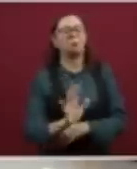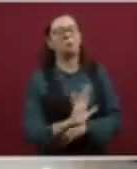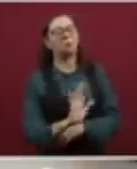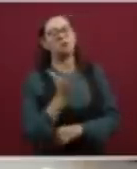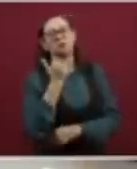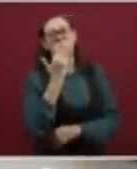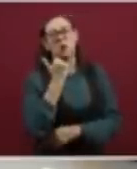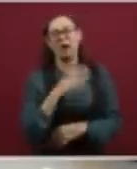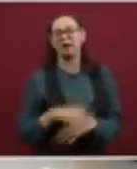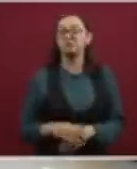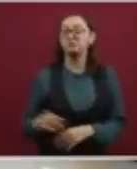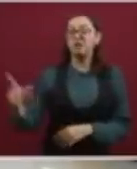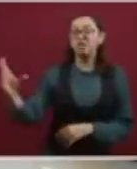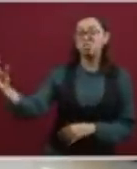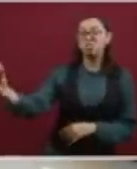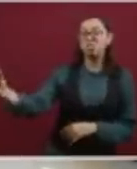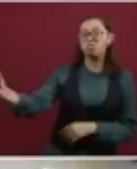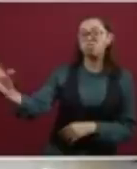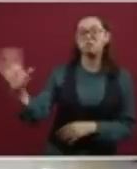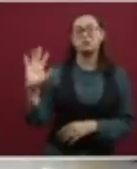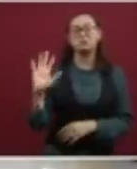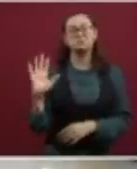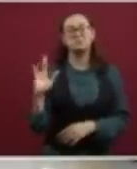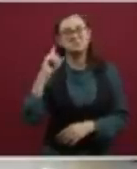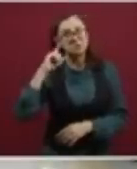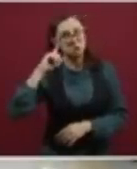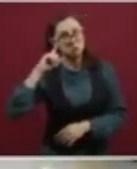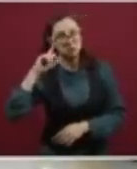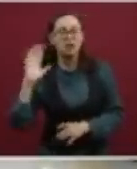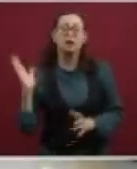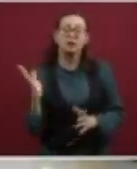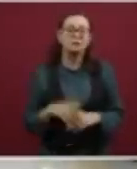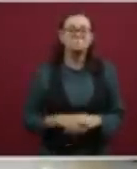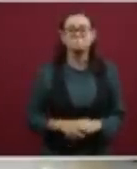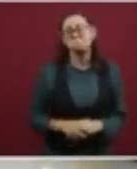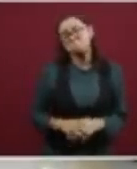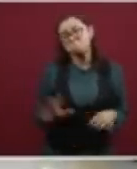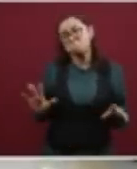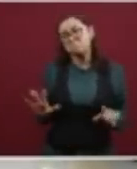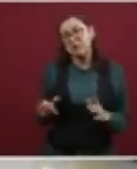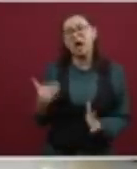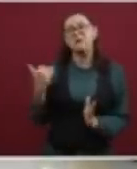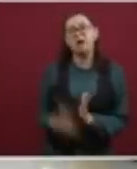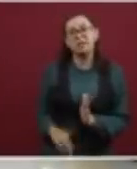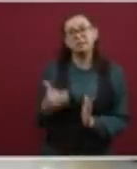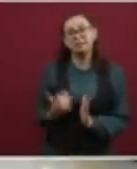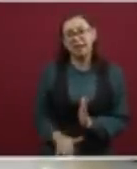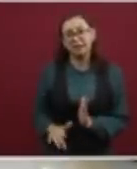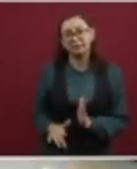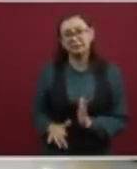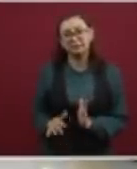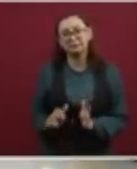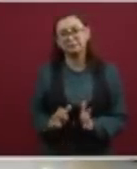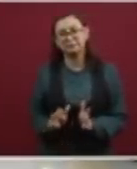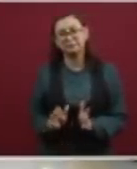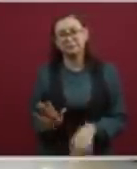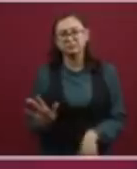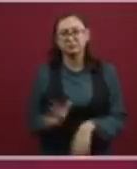Sí, no. Es una asignatura pendiente, porque